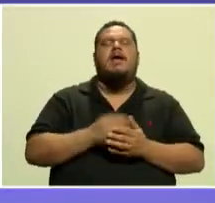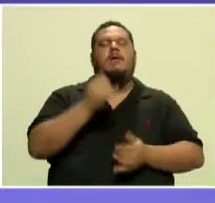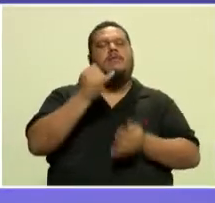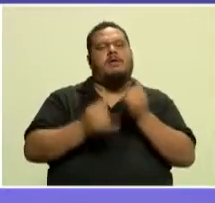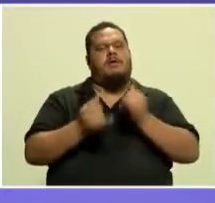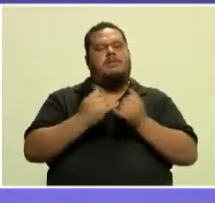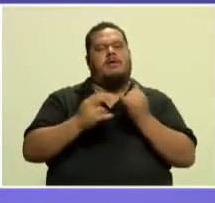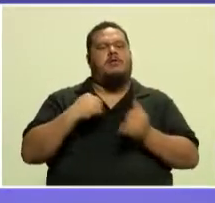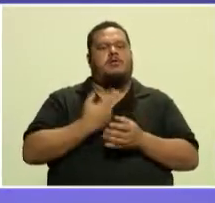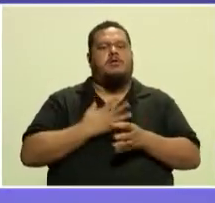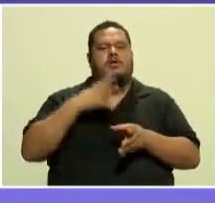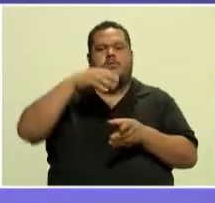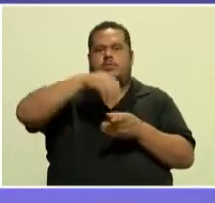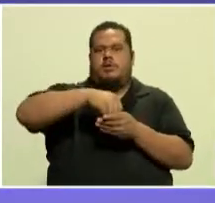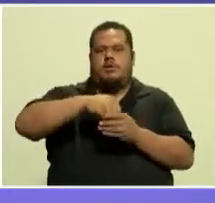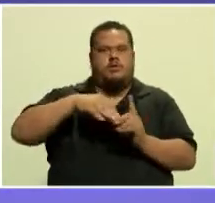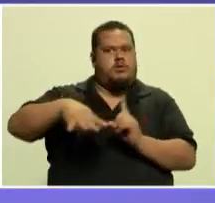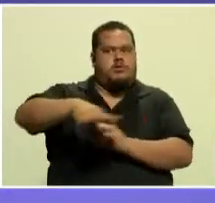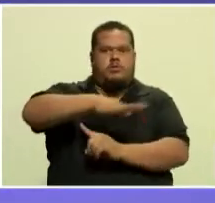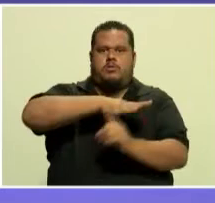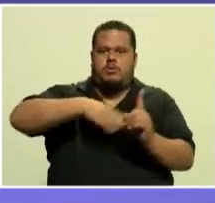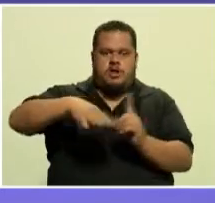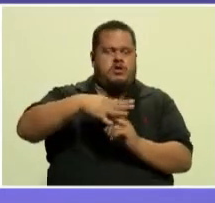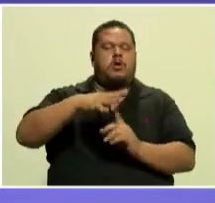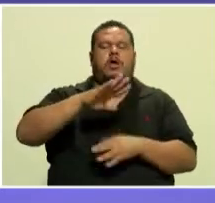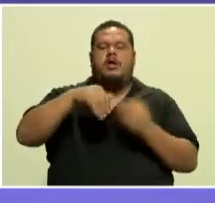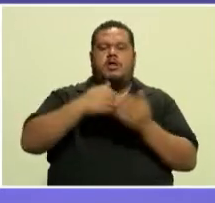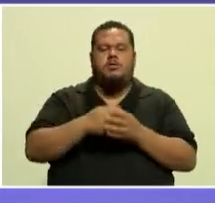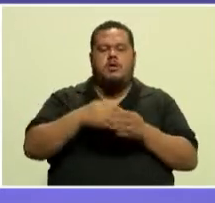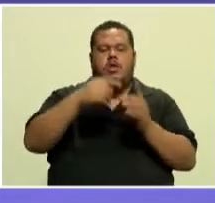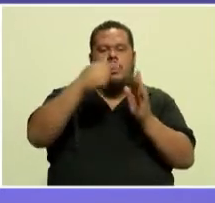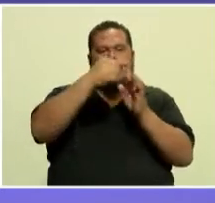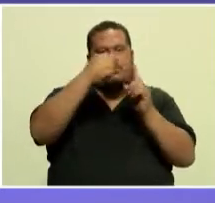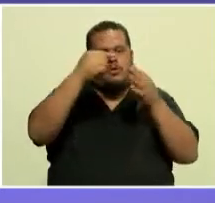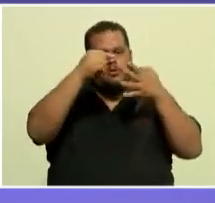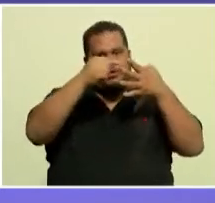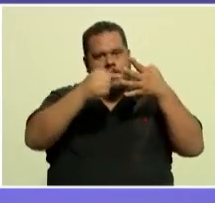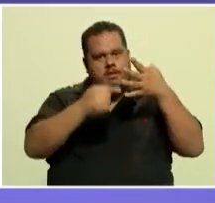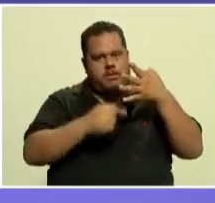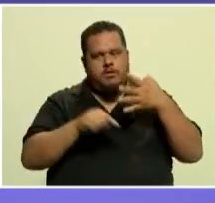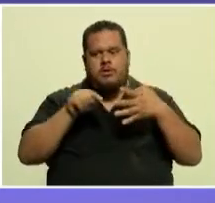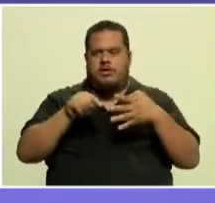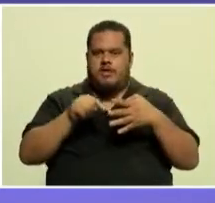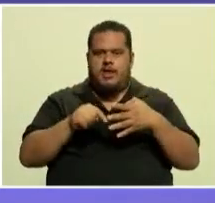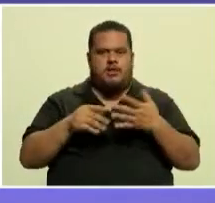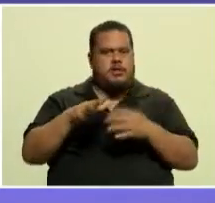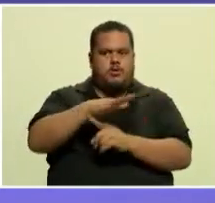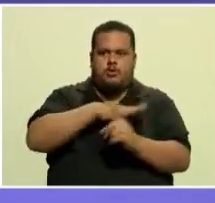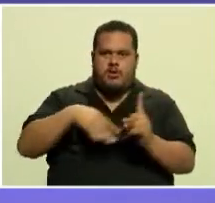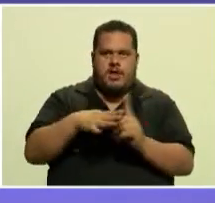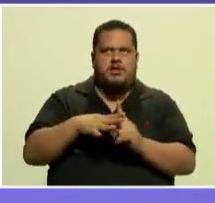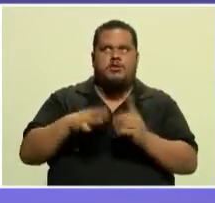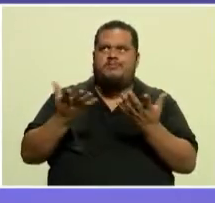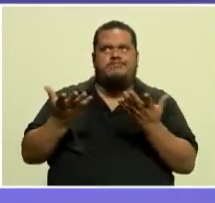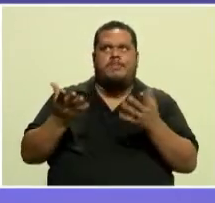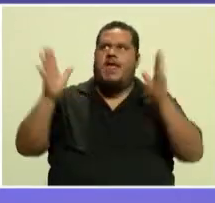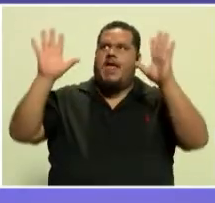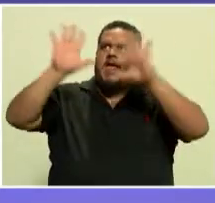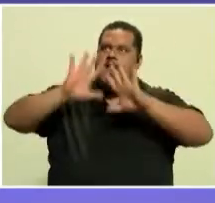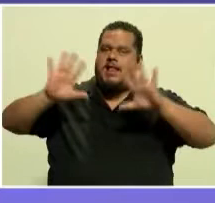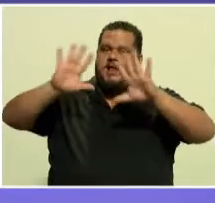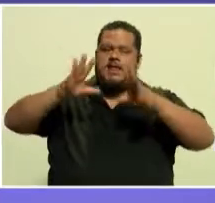estamos contenidos dentro de un contexto y todos los elementos de ese contexto, el clima,